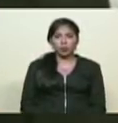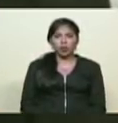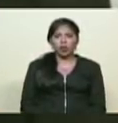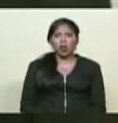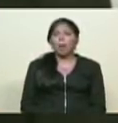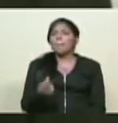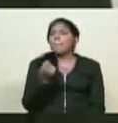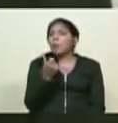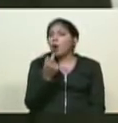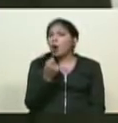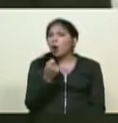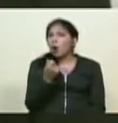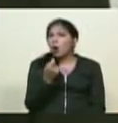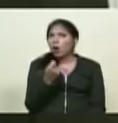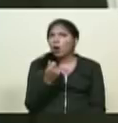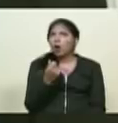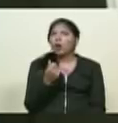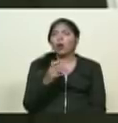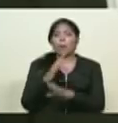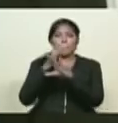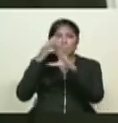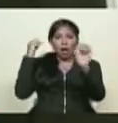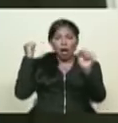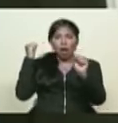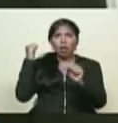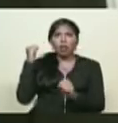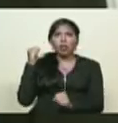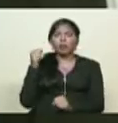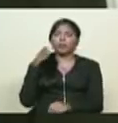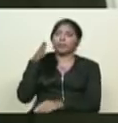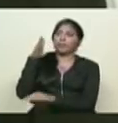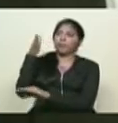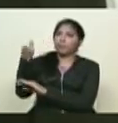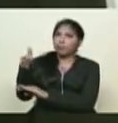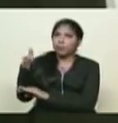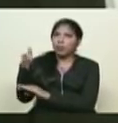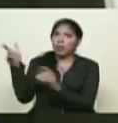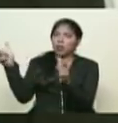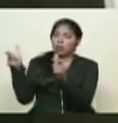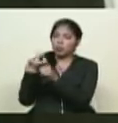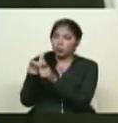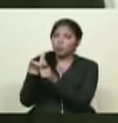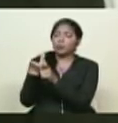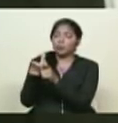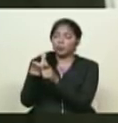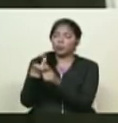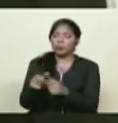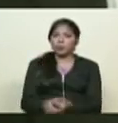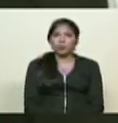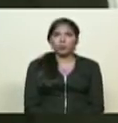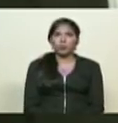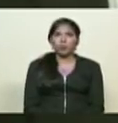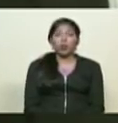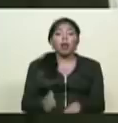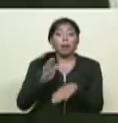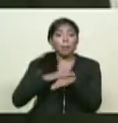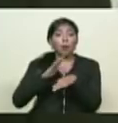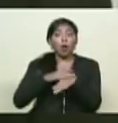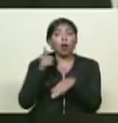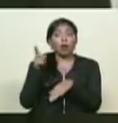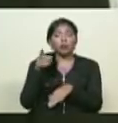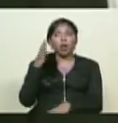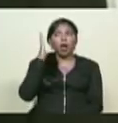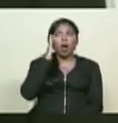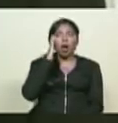embajadores del consejo de seguridad que han acudido a esta convocatoria porque entienden que